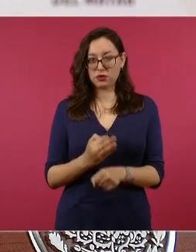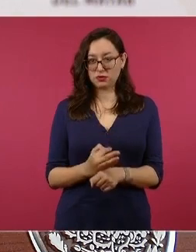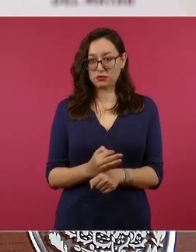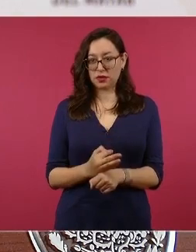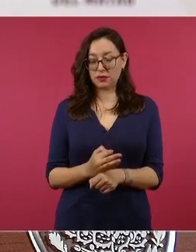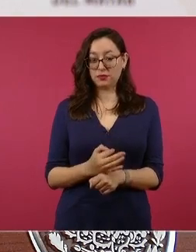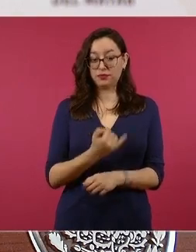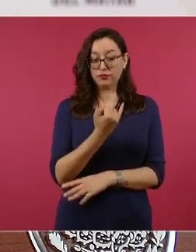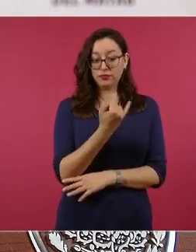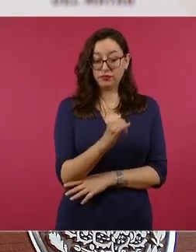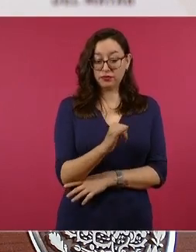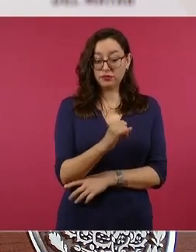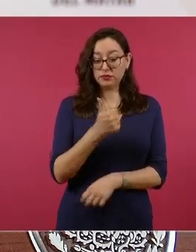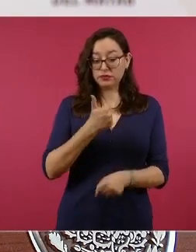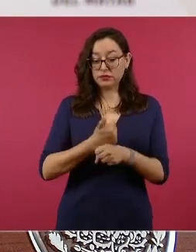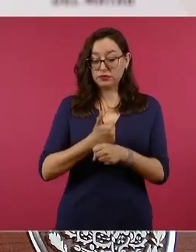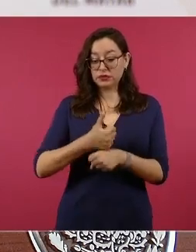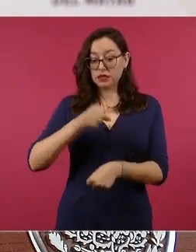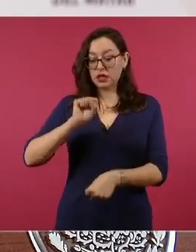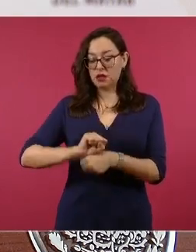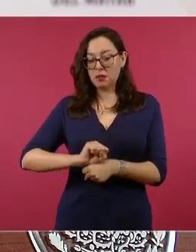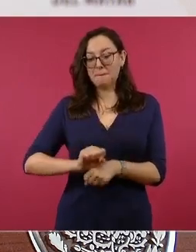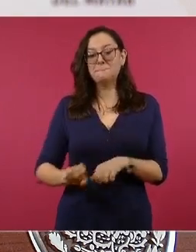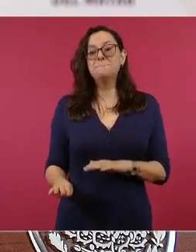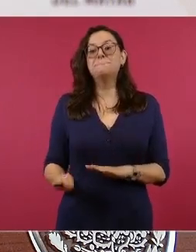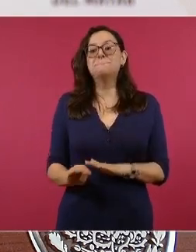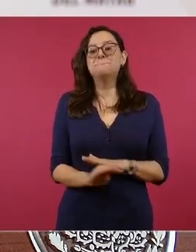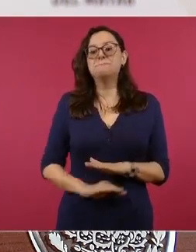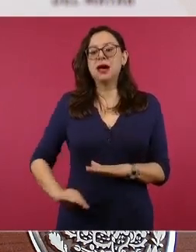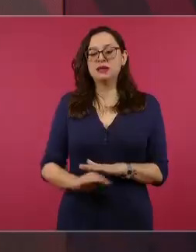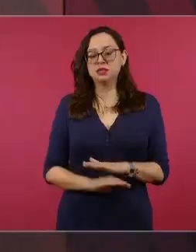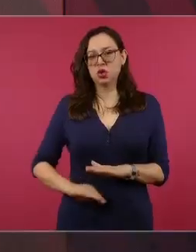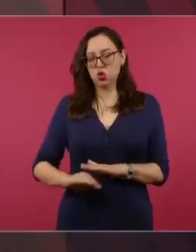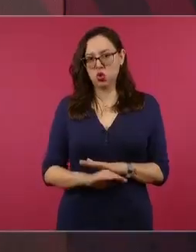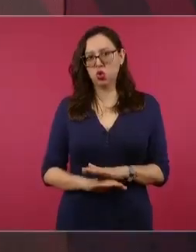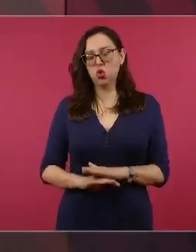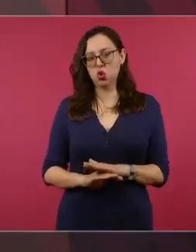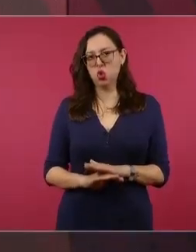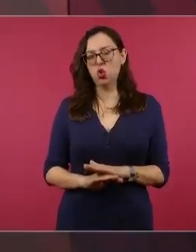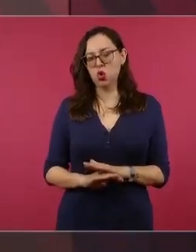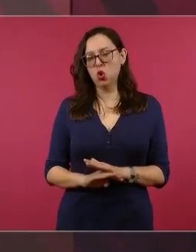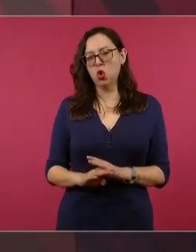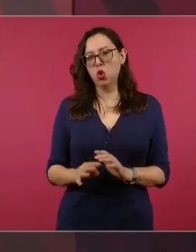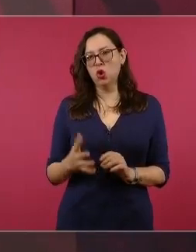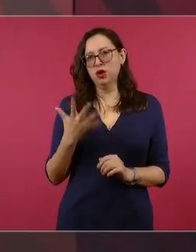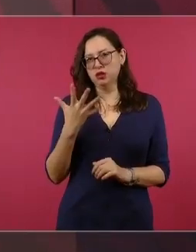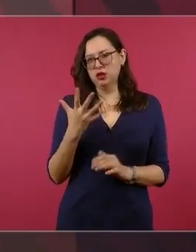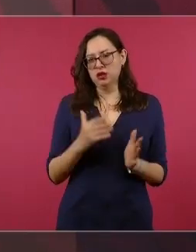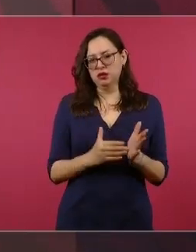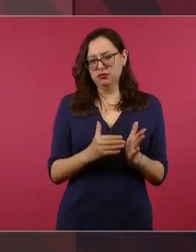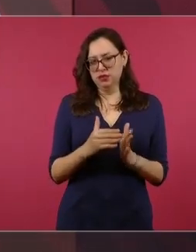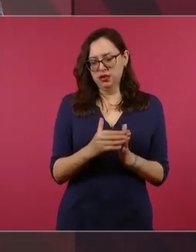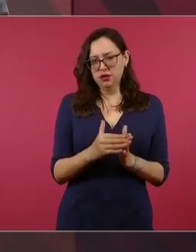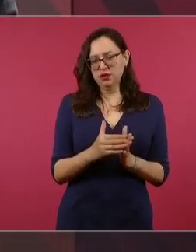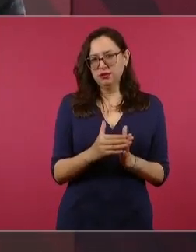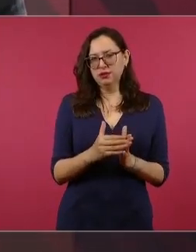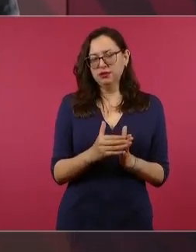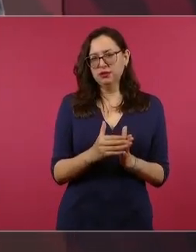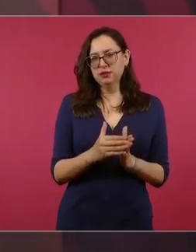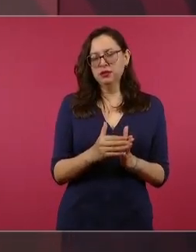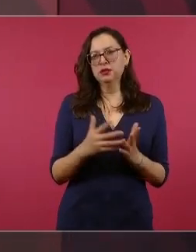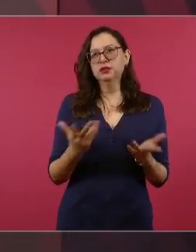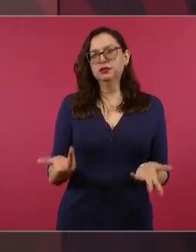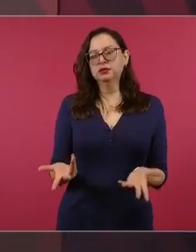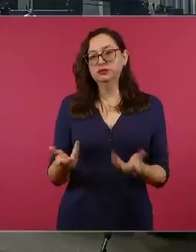de becas para el nivel básico y 5 millones de becas